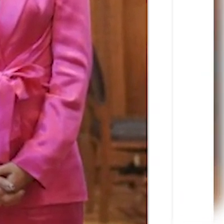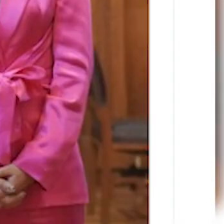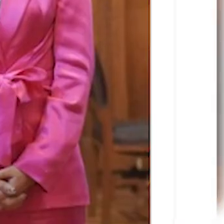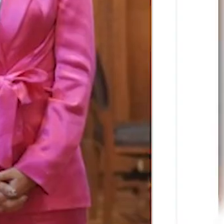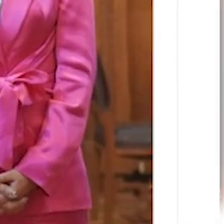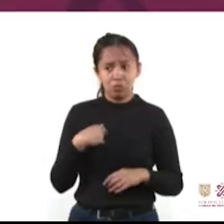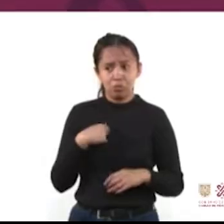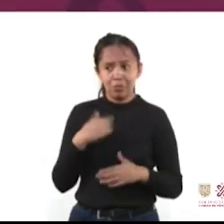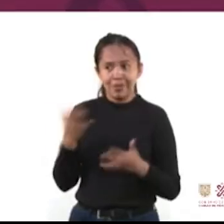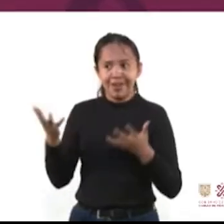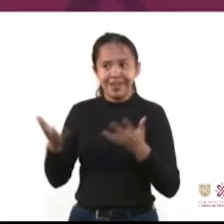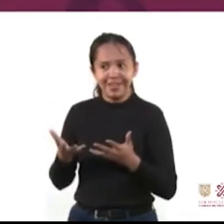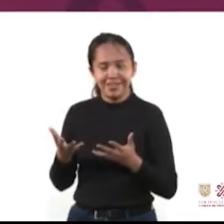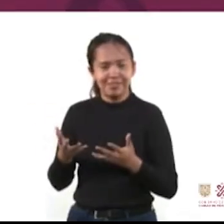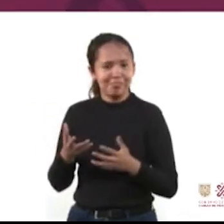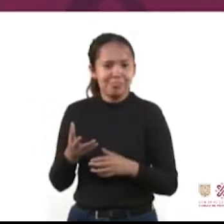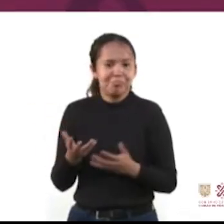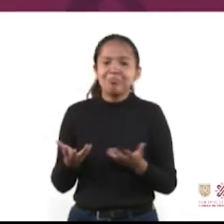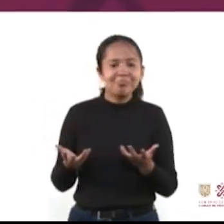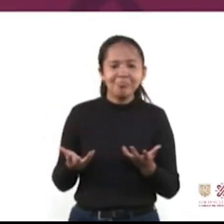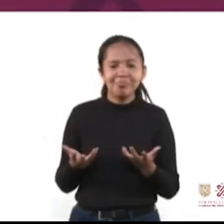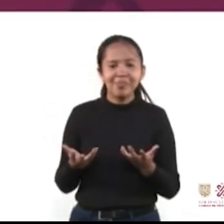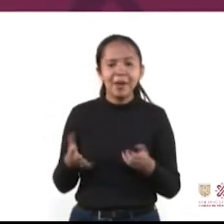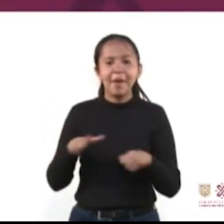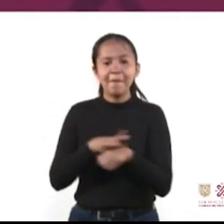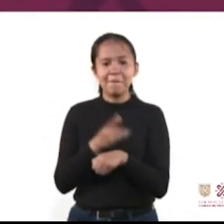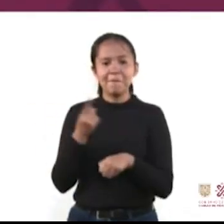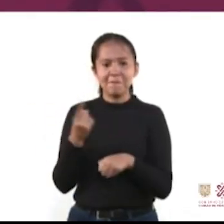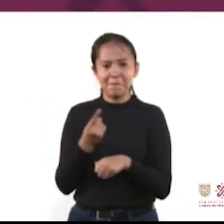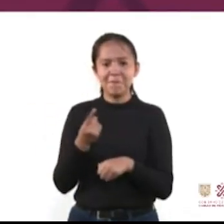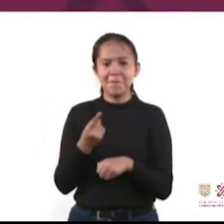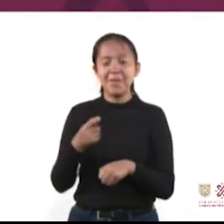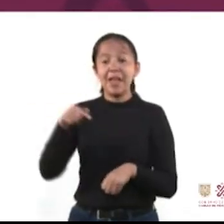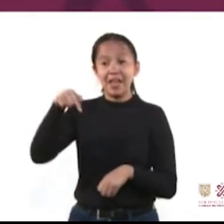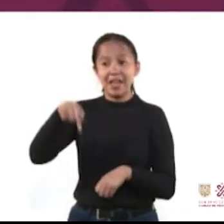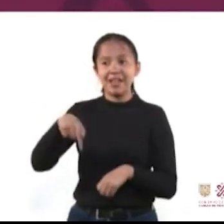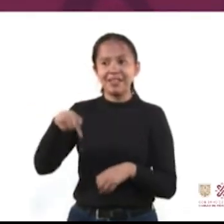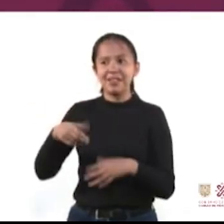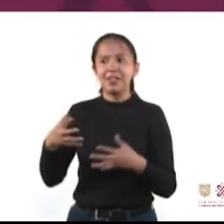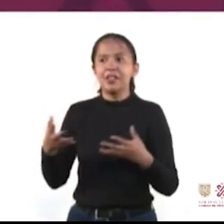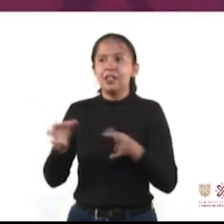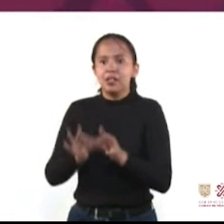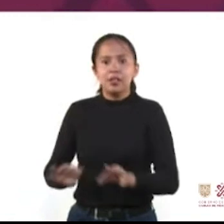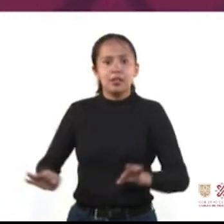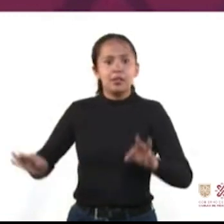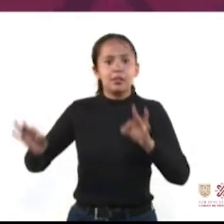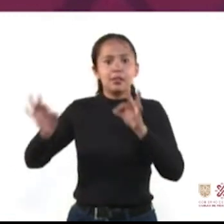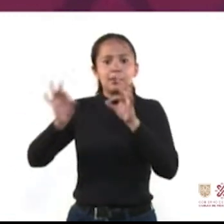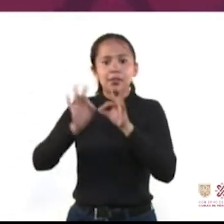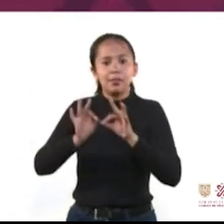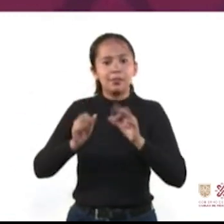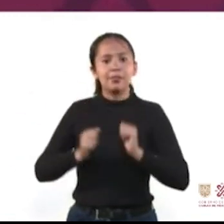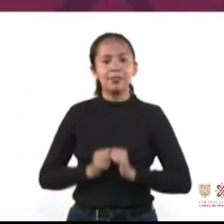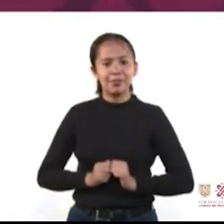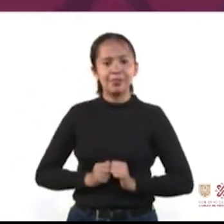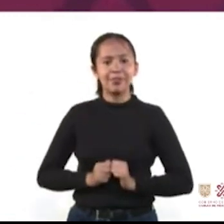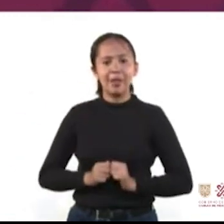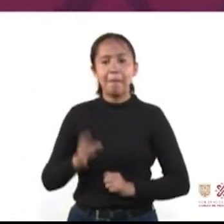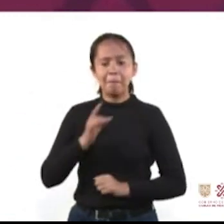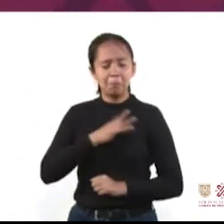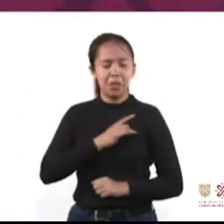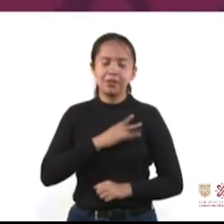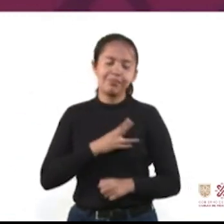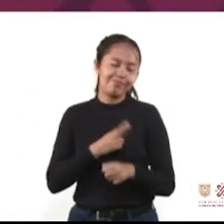ciencia la joven nacida en guadalajara y quien se mudó a eeuu cuando tenía siete años y su historia como la primer mujer